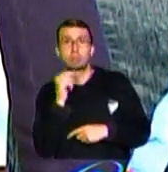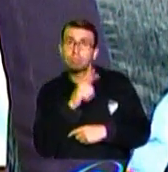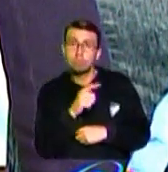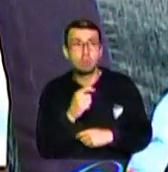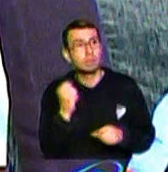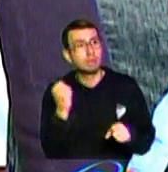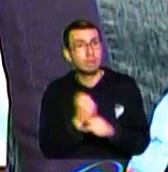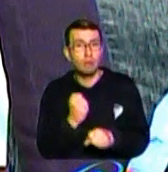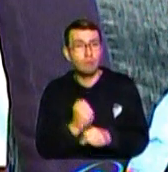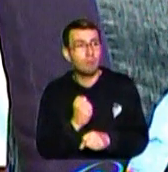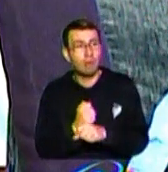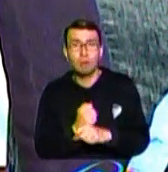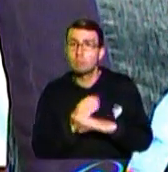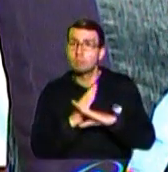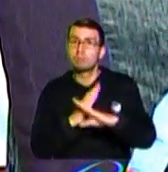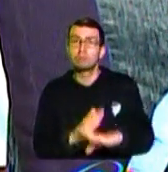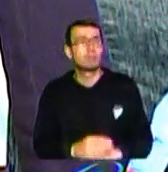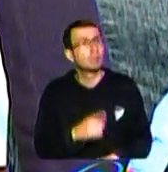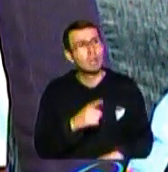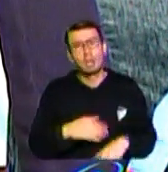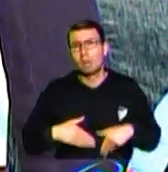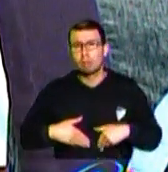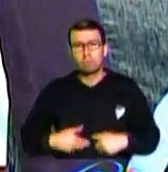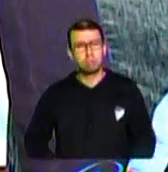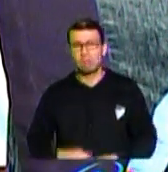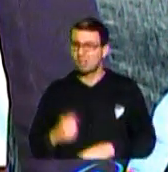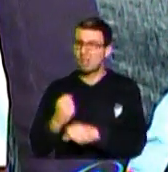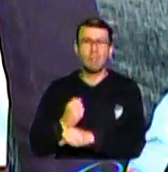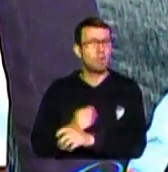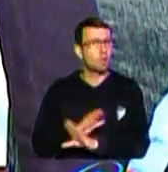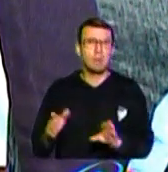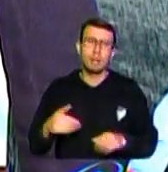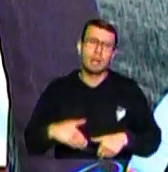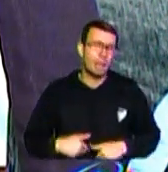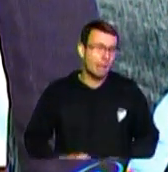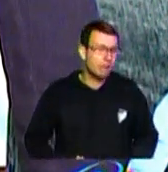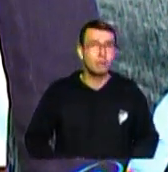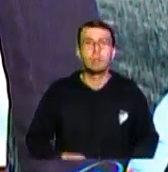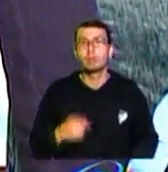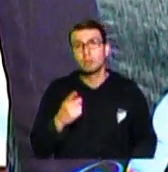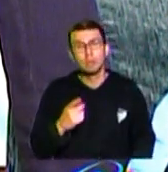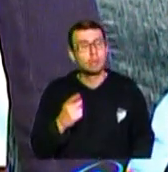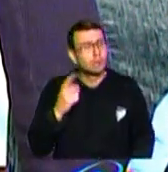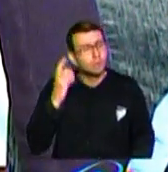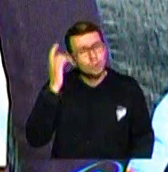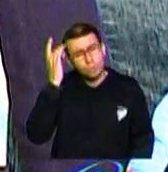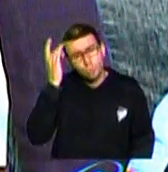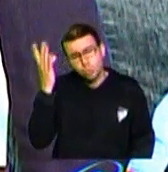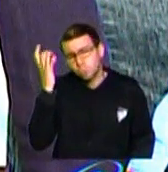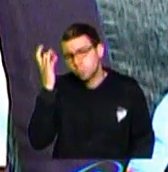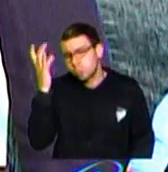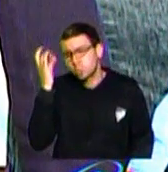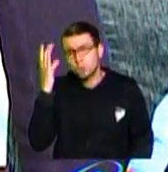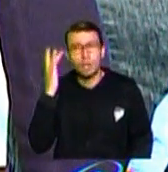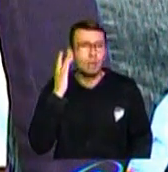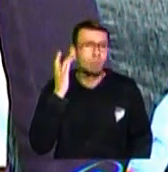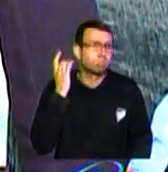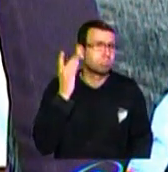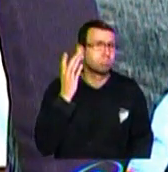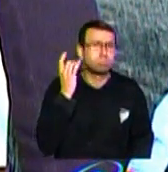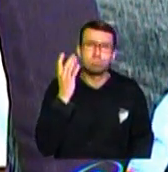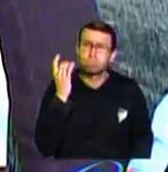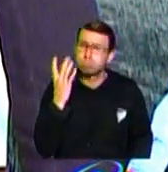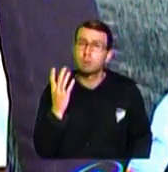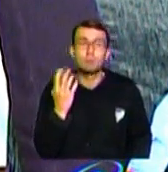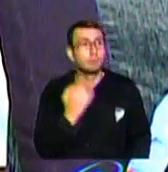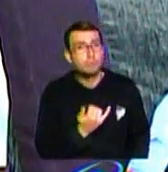por cansancio fácil. Además apareció dolor en el hombro, dolor de cabeza, unos muy fuertes.